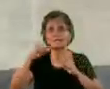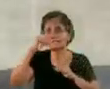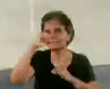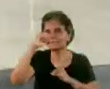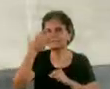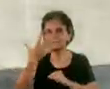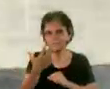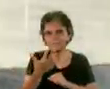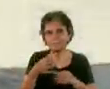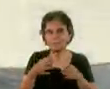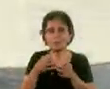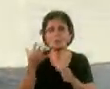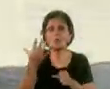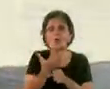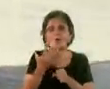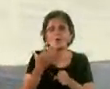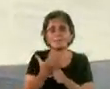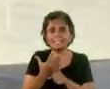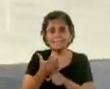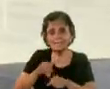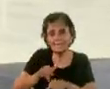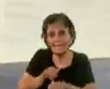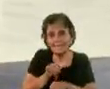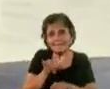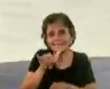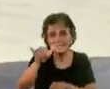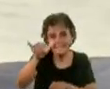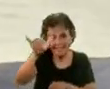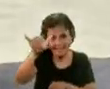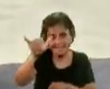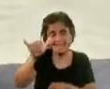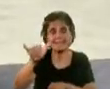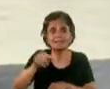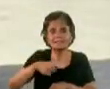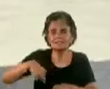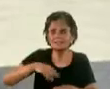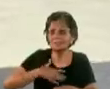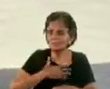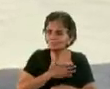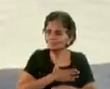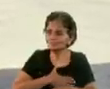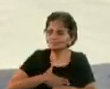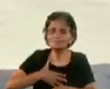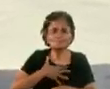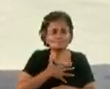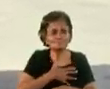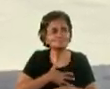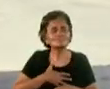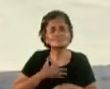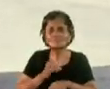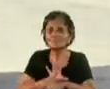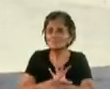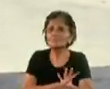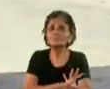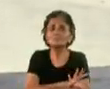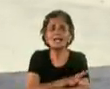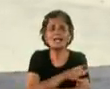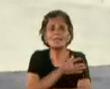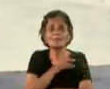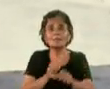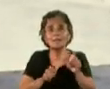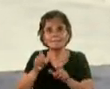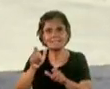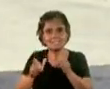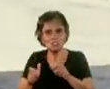esta Quinta Brigada Aérea, Brigada Heroica, y realmente estamos muy conmovidos por la concurrencia de la máxima autoridad